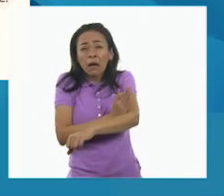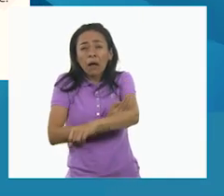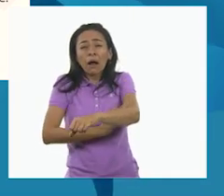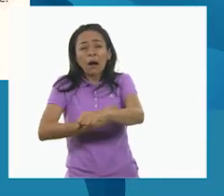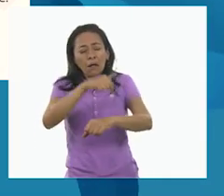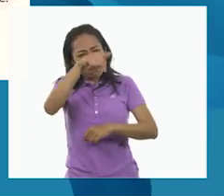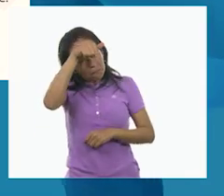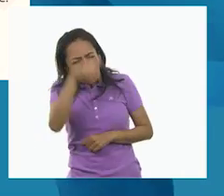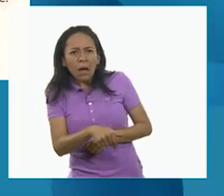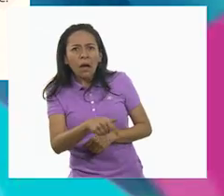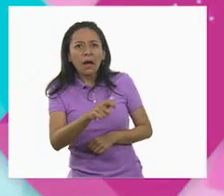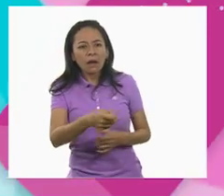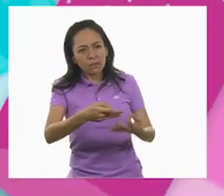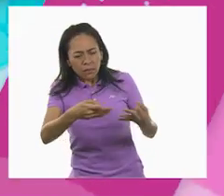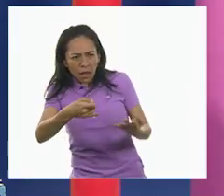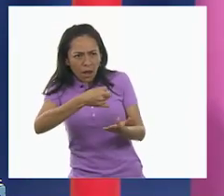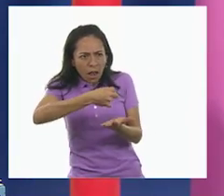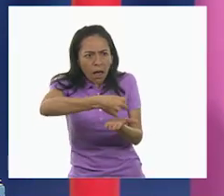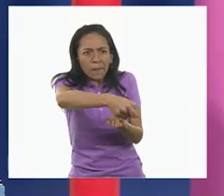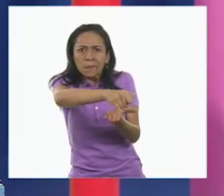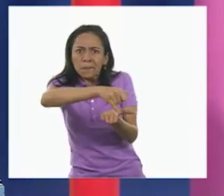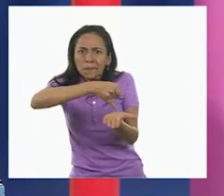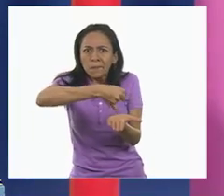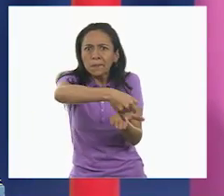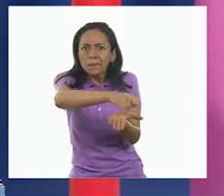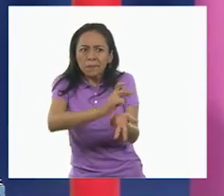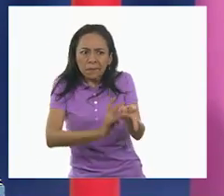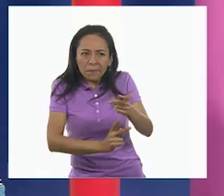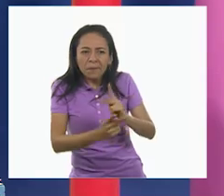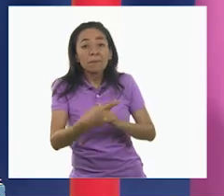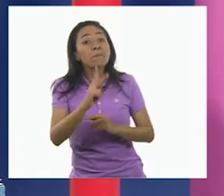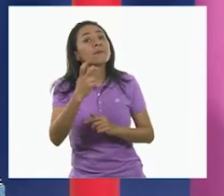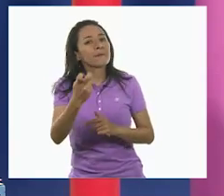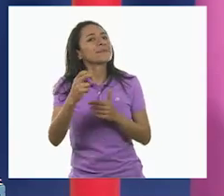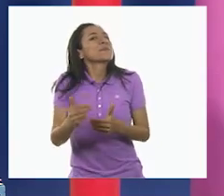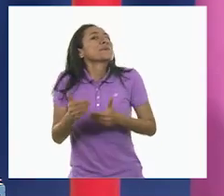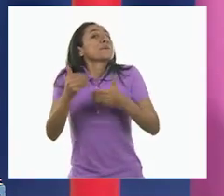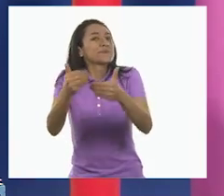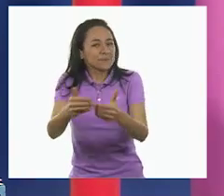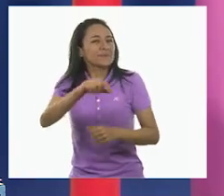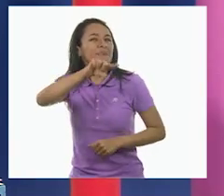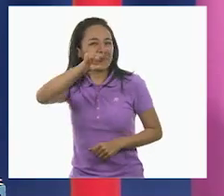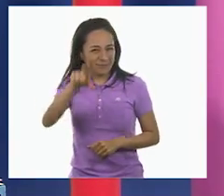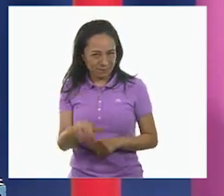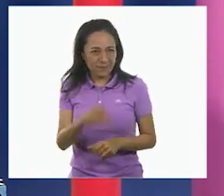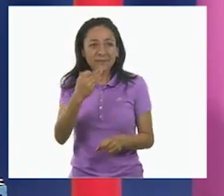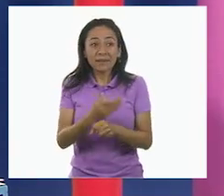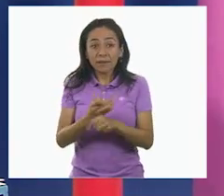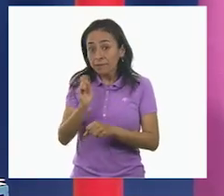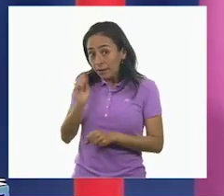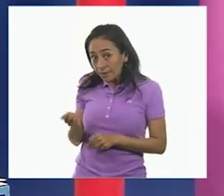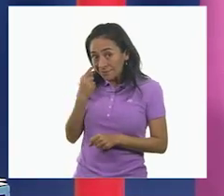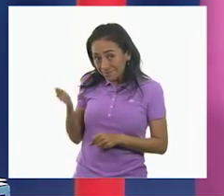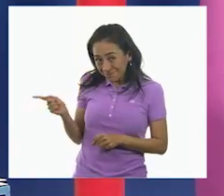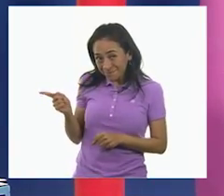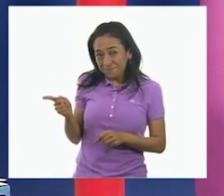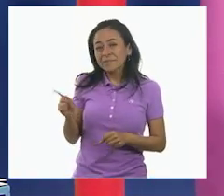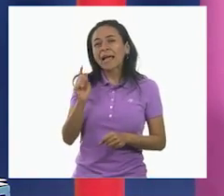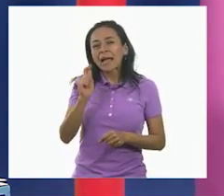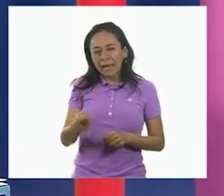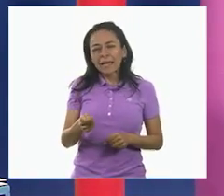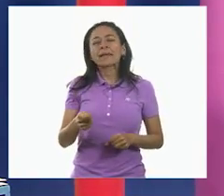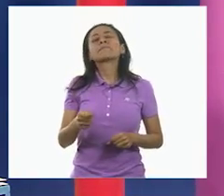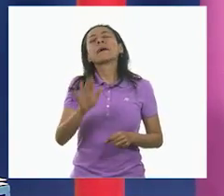más adelante. Lo importante de esta imagen es que podamos ver en esta línea del tiempo, que además esta línea del